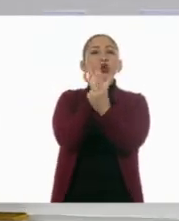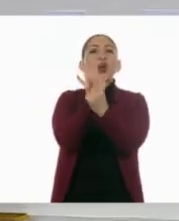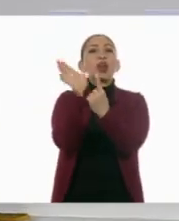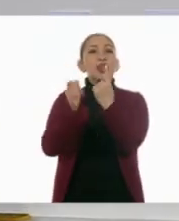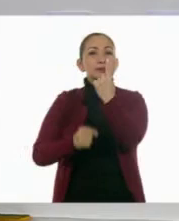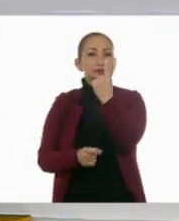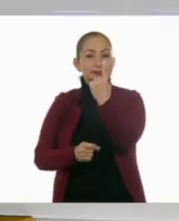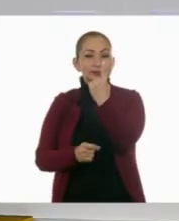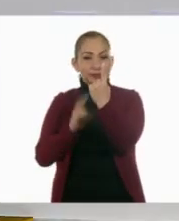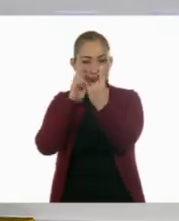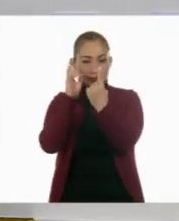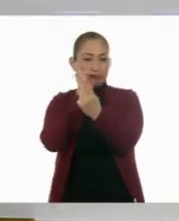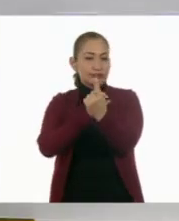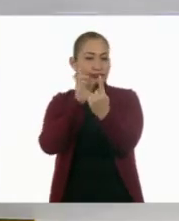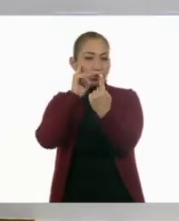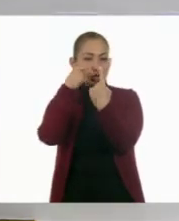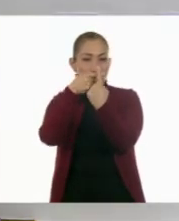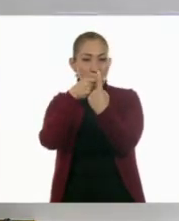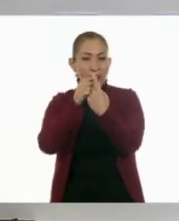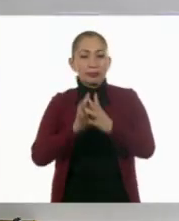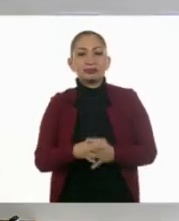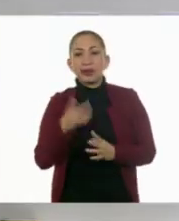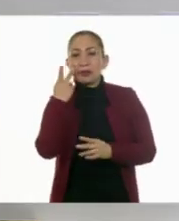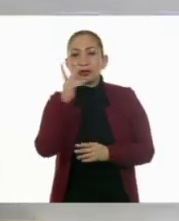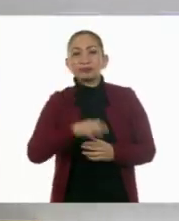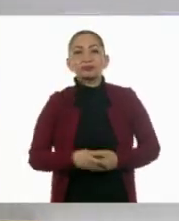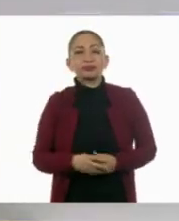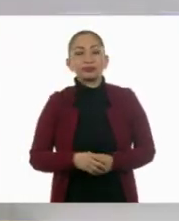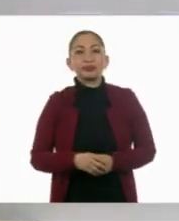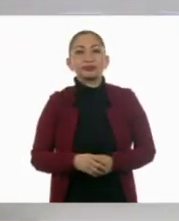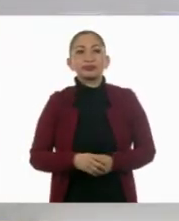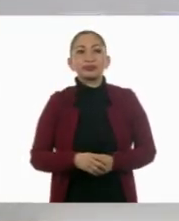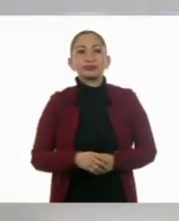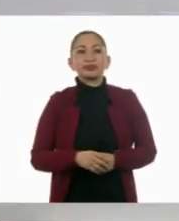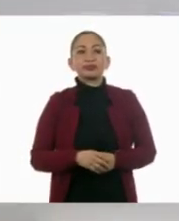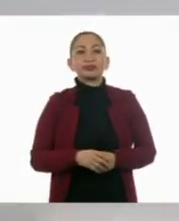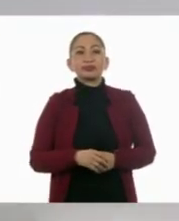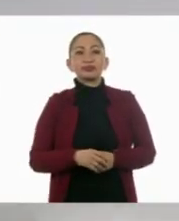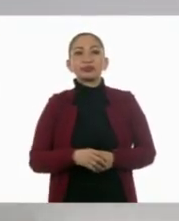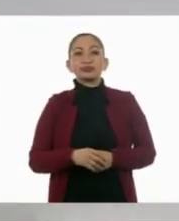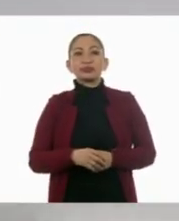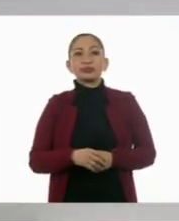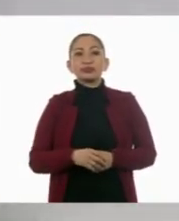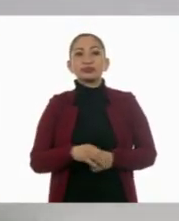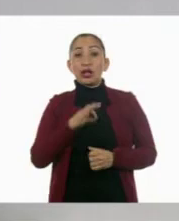suma. Recuerden que si se les facilita, pueden